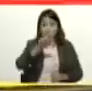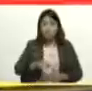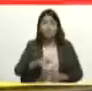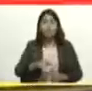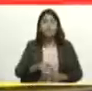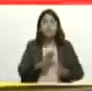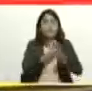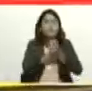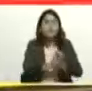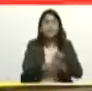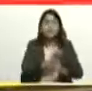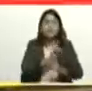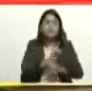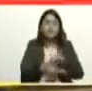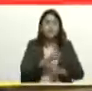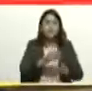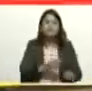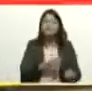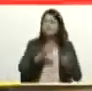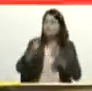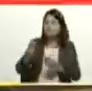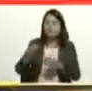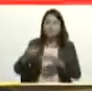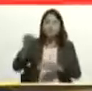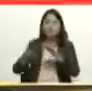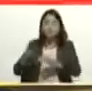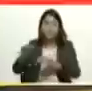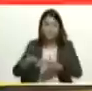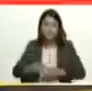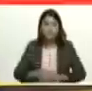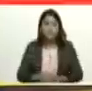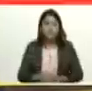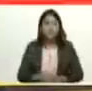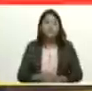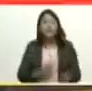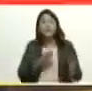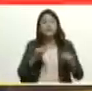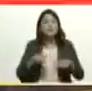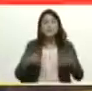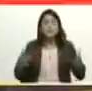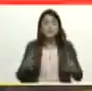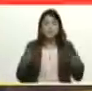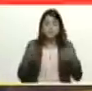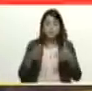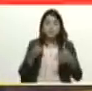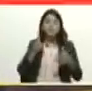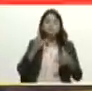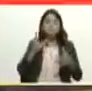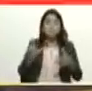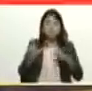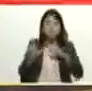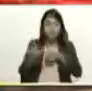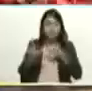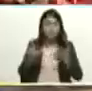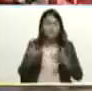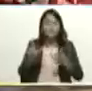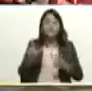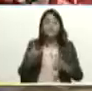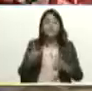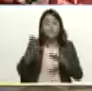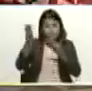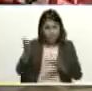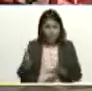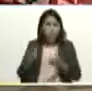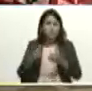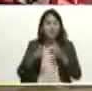han sido detenidas y puestas a la orden de la justicia. De manera, presidente, que aquí está el Partido Socialista Unido de Venezuela, el partido de Chávez, su partido,